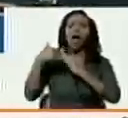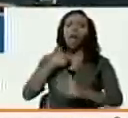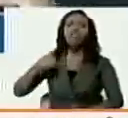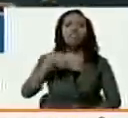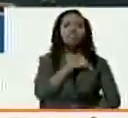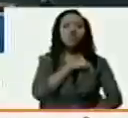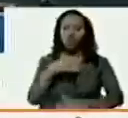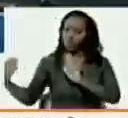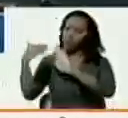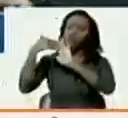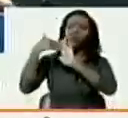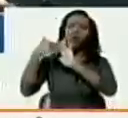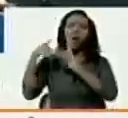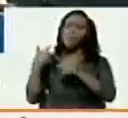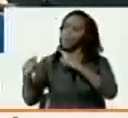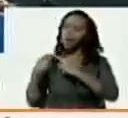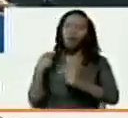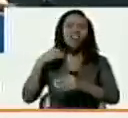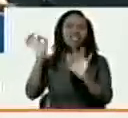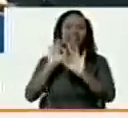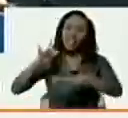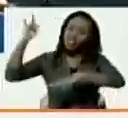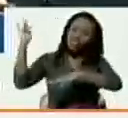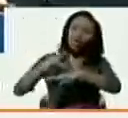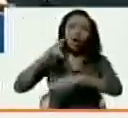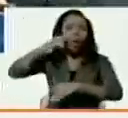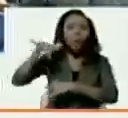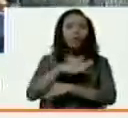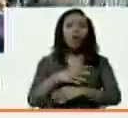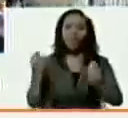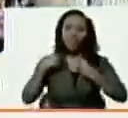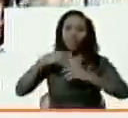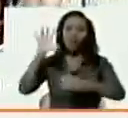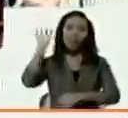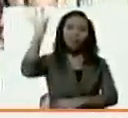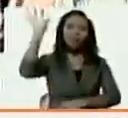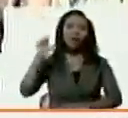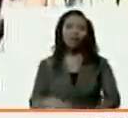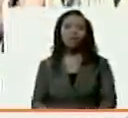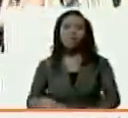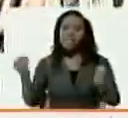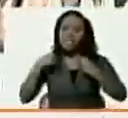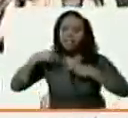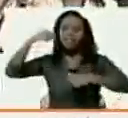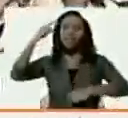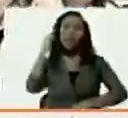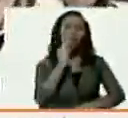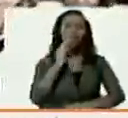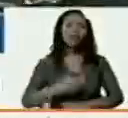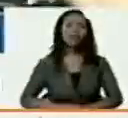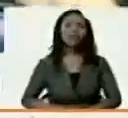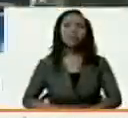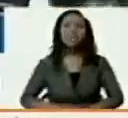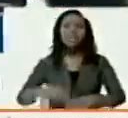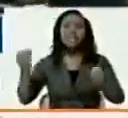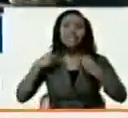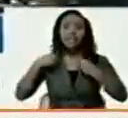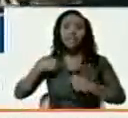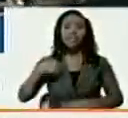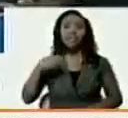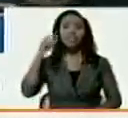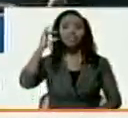que nos ataquen, pero que no se metan con los pueblos. ¡Que viva la patria! ¡Viva! ¡Que viva Bolívar! ¡Viva! ¡Que viva